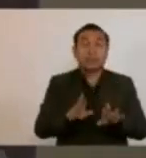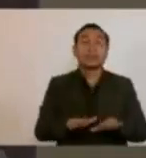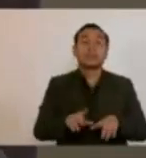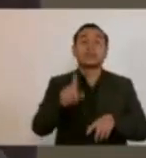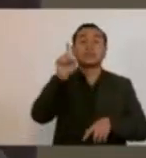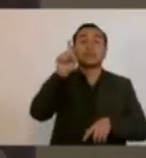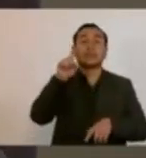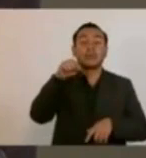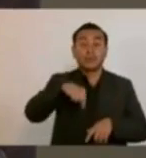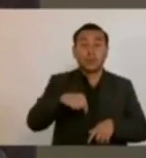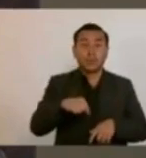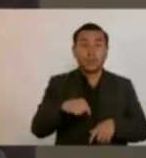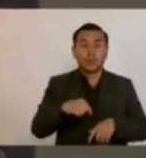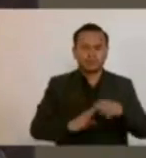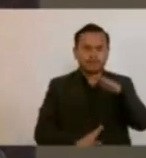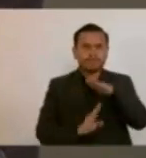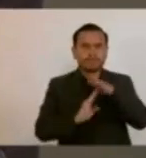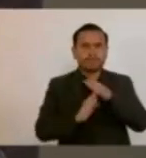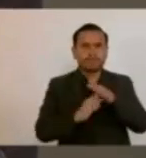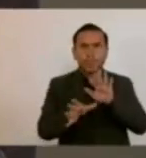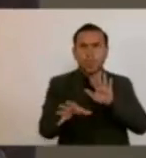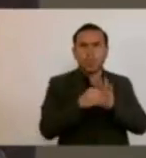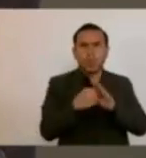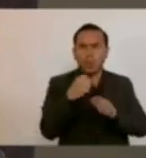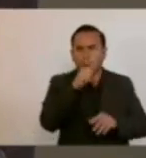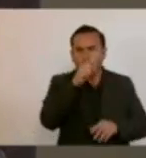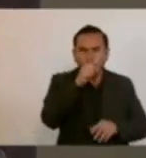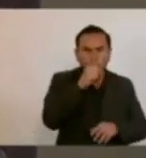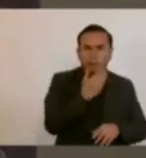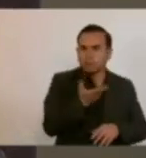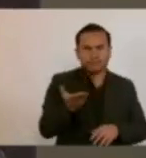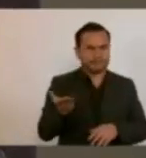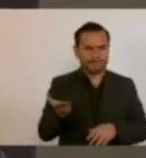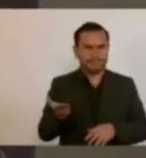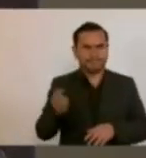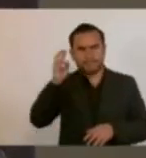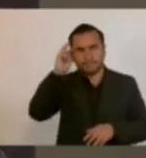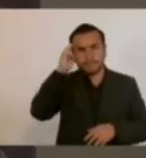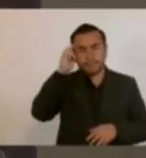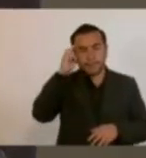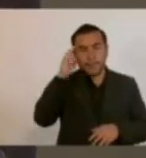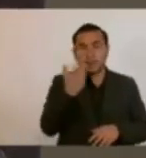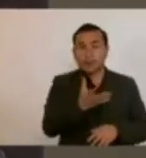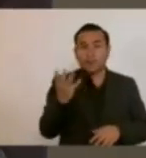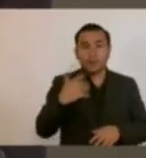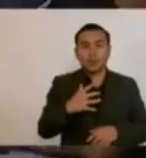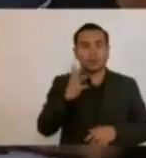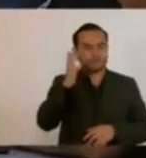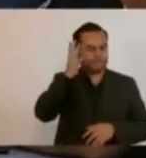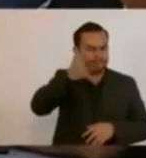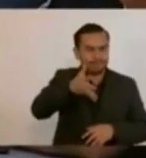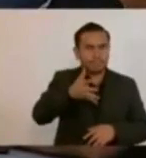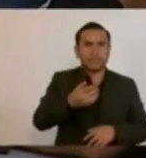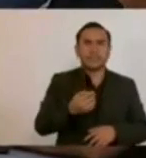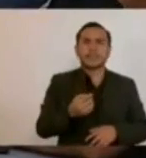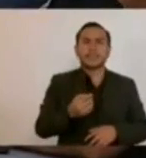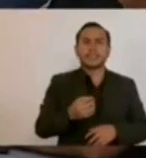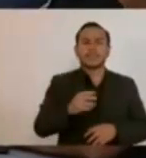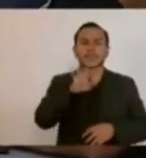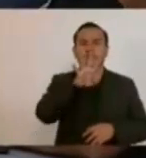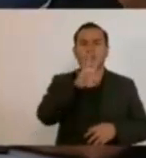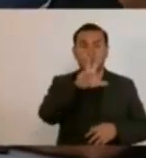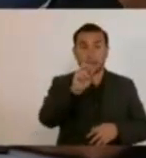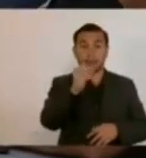el nivel de contagio se reduce mucho. Siempre pudo haber contagio en el avión, siempre pudo haber contagio en el traspaso del aeropuerto, del